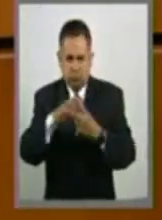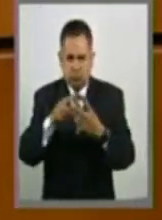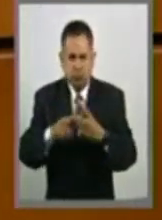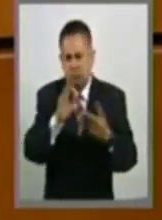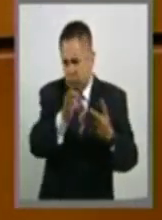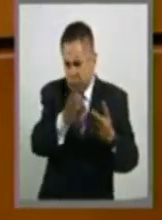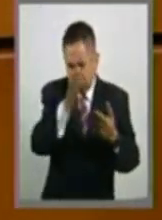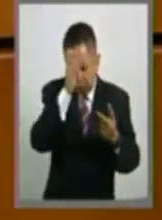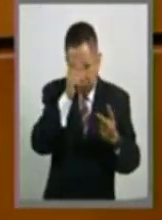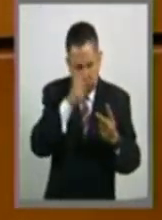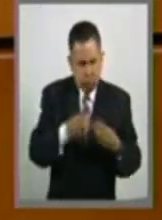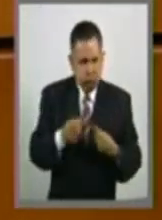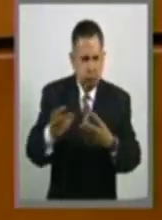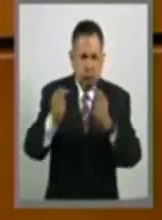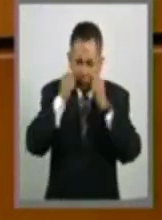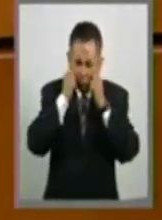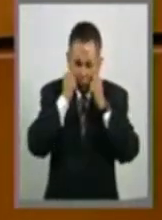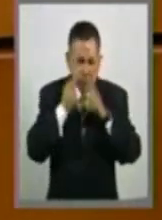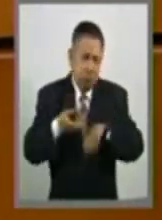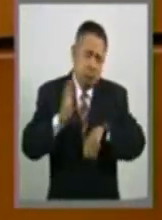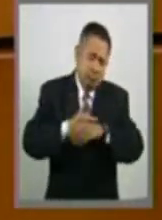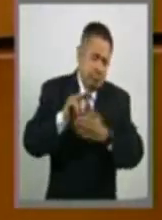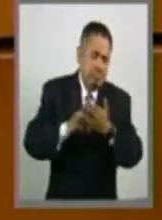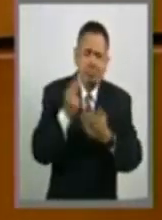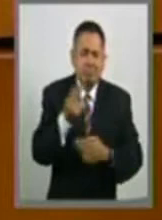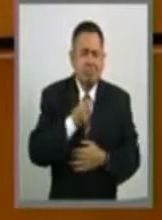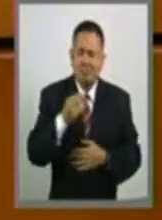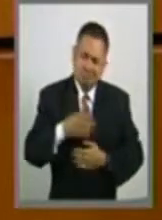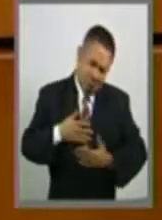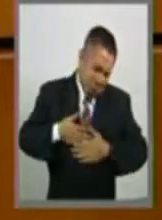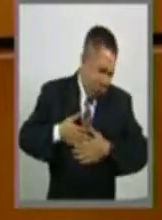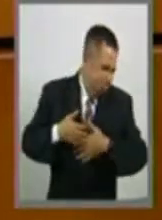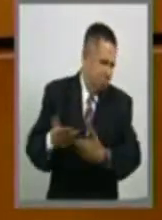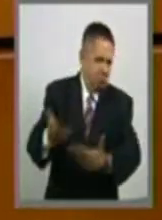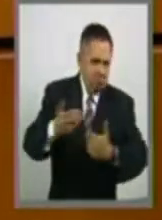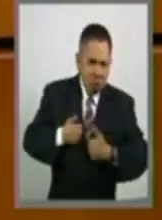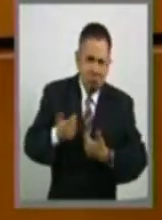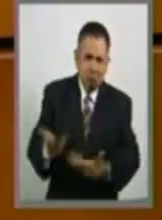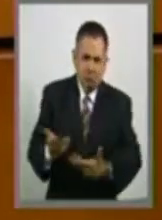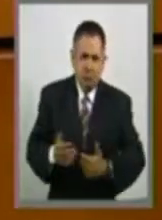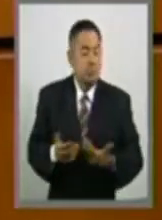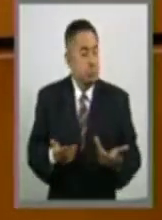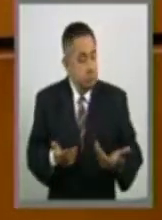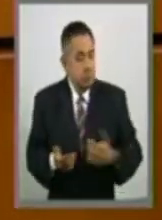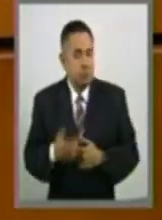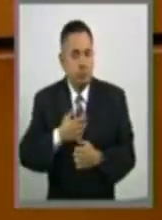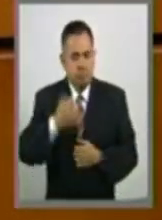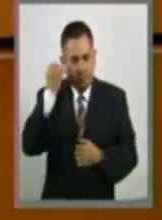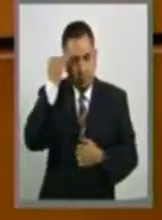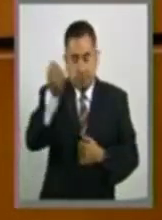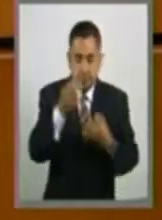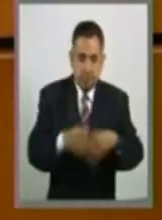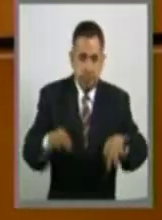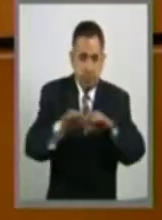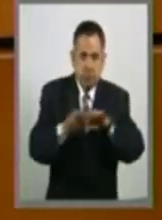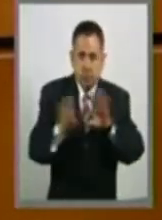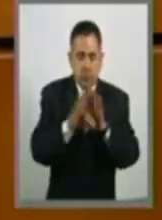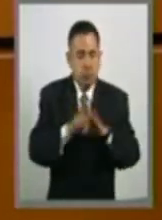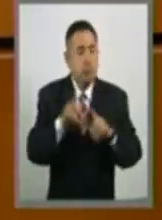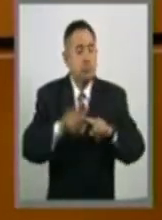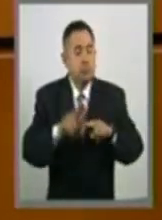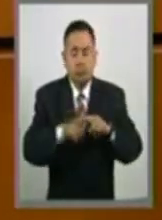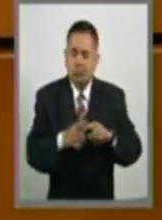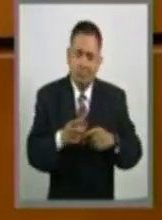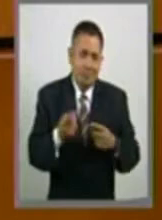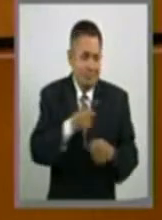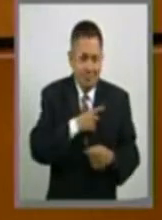donación sin su consentimiento por escrito. En este sentido, es fundamental aumentar la tasa de